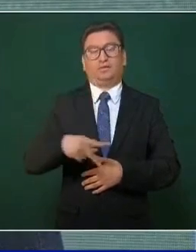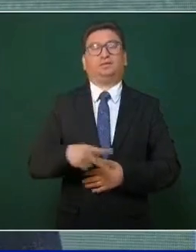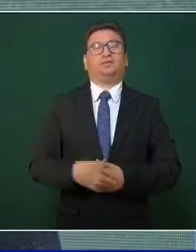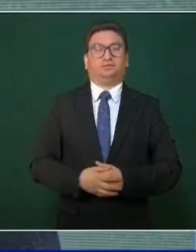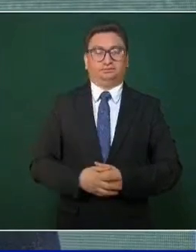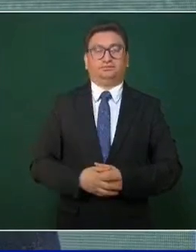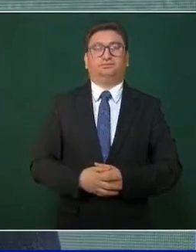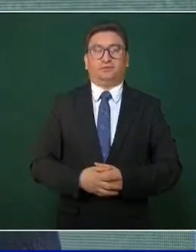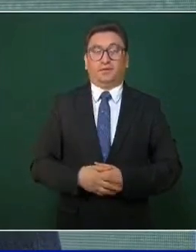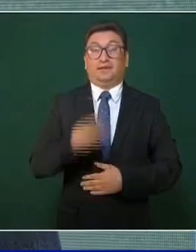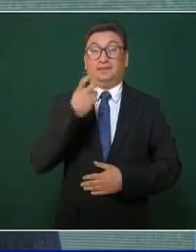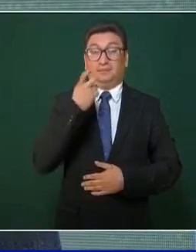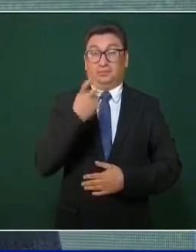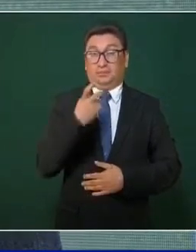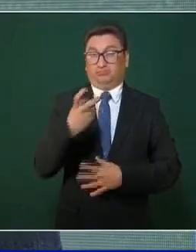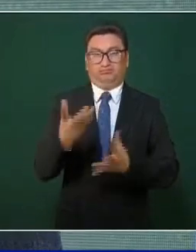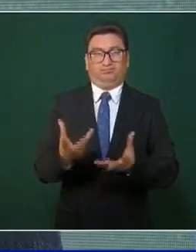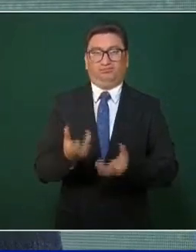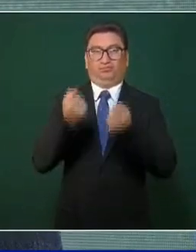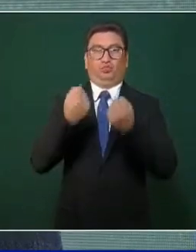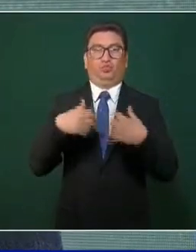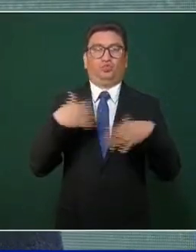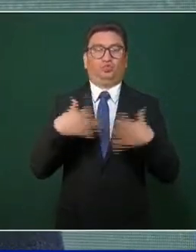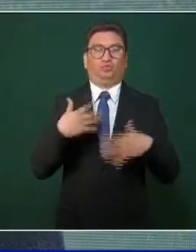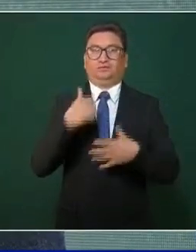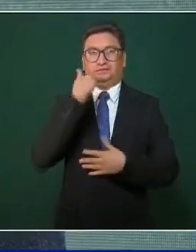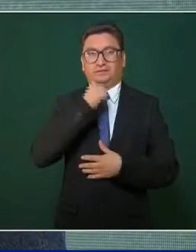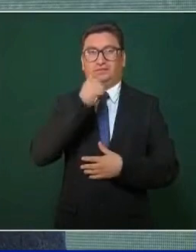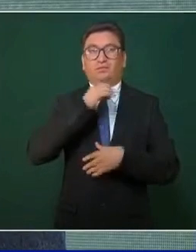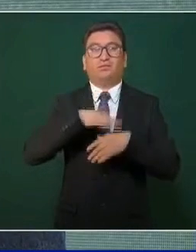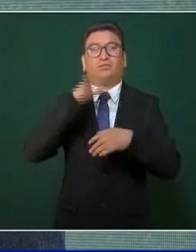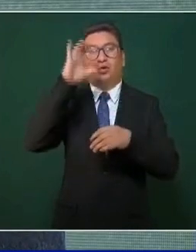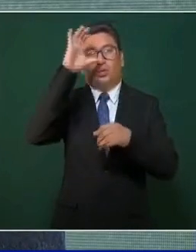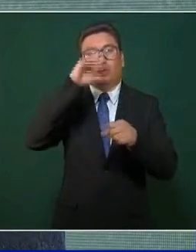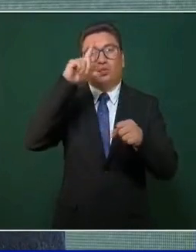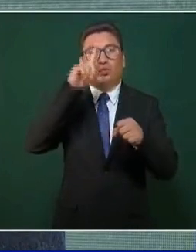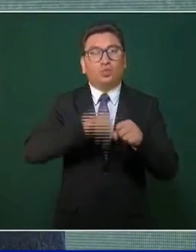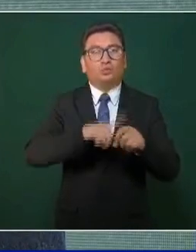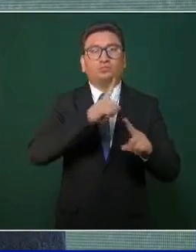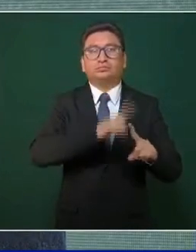Eso es lo que nos ha salvado siempre, nuestras culturas.